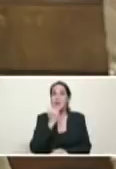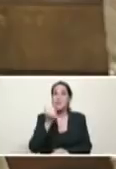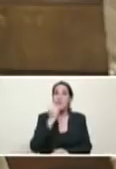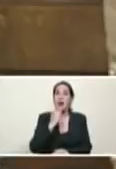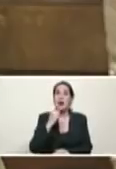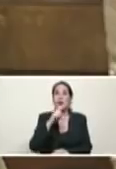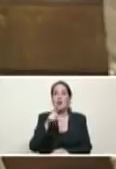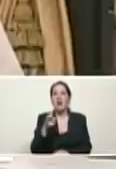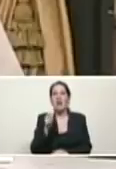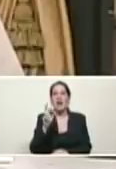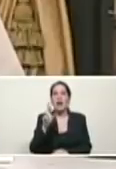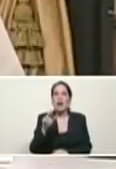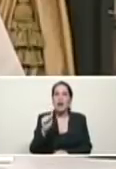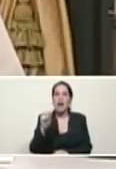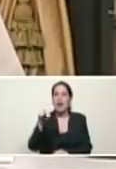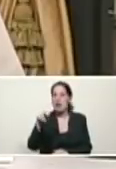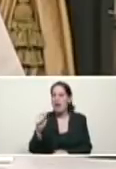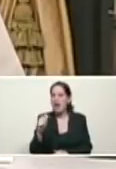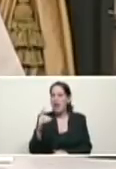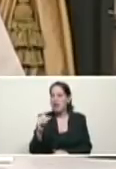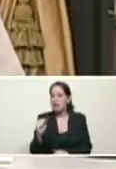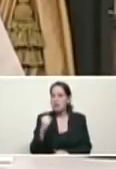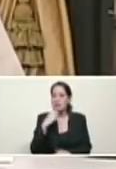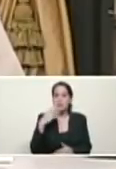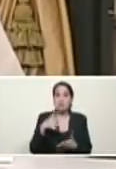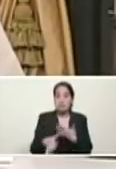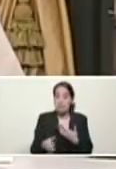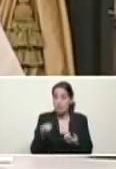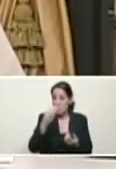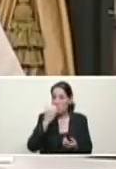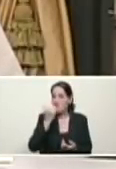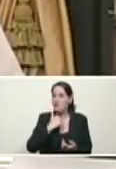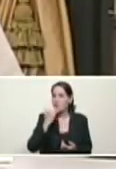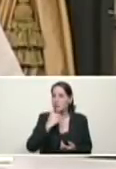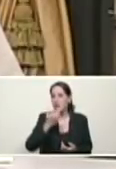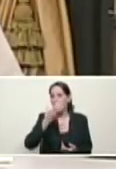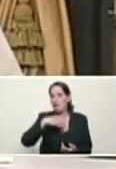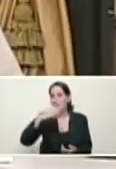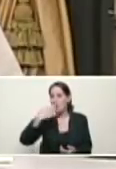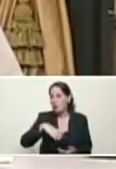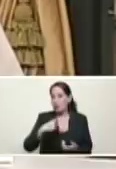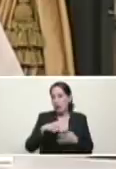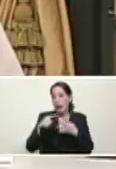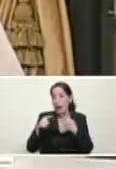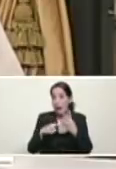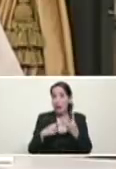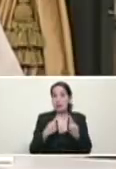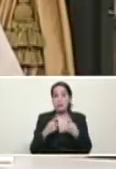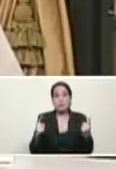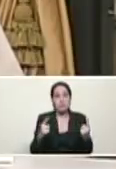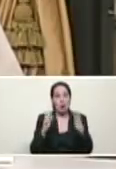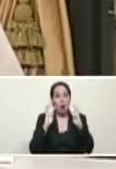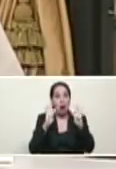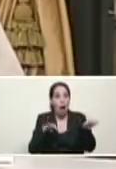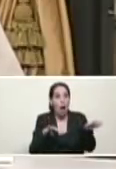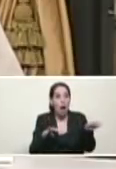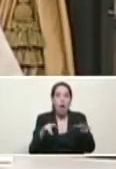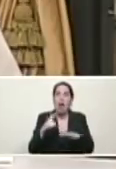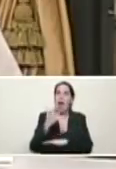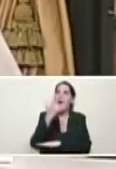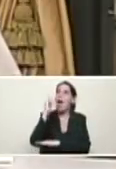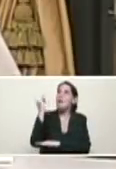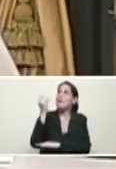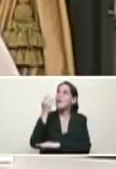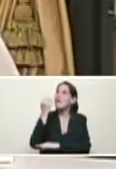en Caracas. Bueno, volvamos a esos tiempos. A esos tiempos bellos. Y que los niños, niñas y uno mismo se maraville de ver árboles